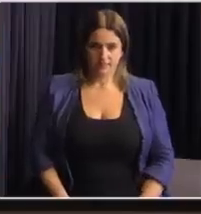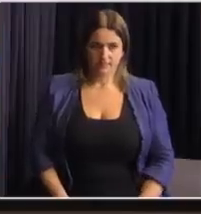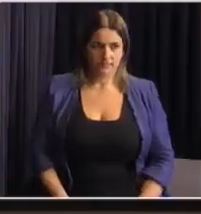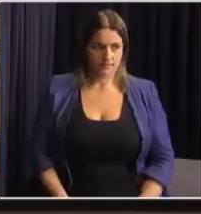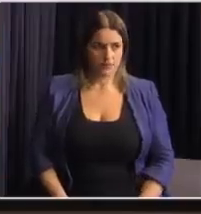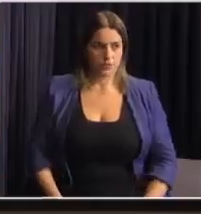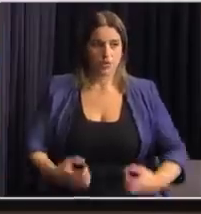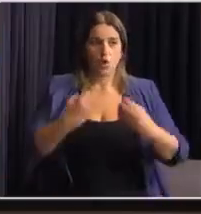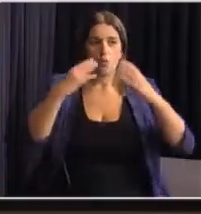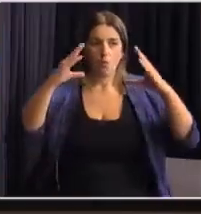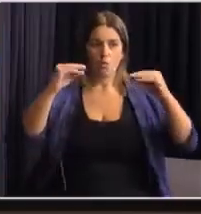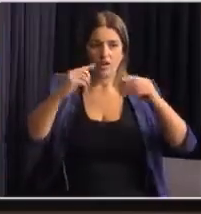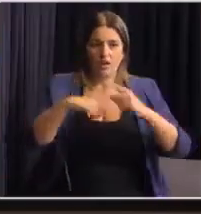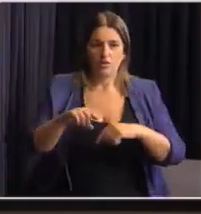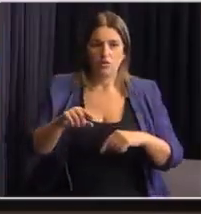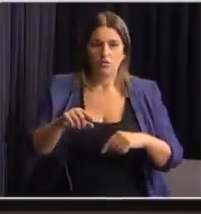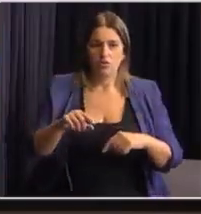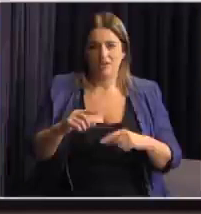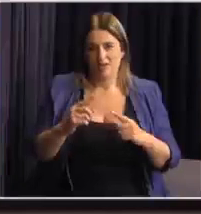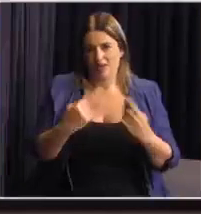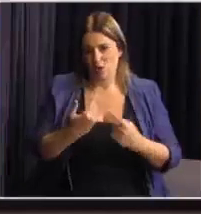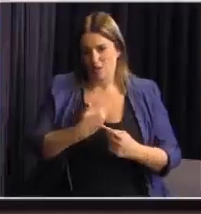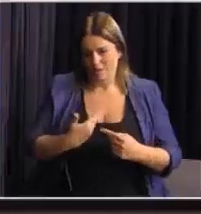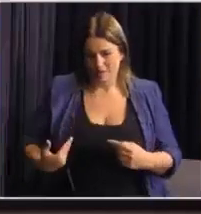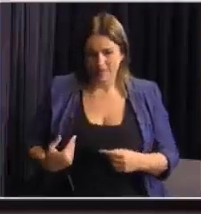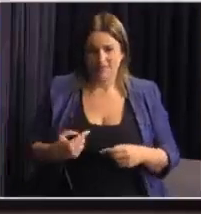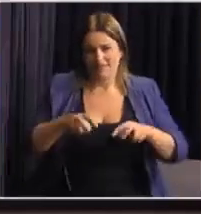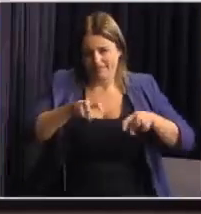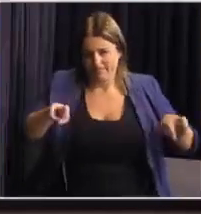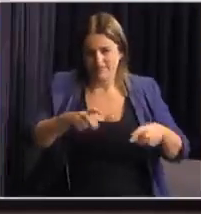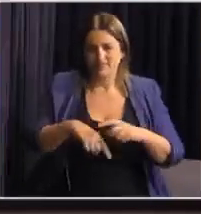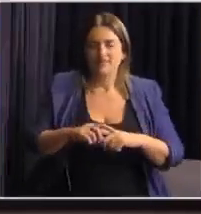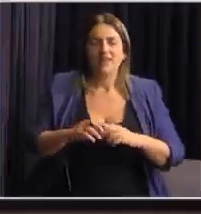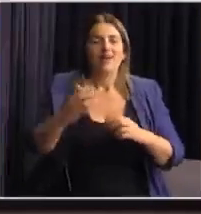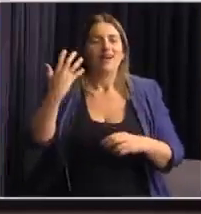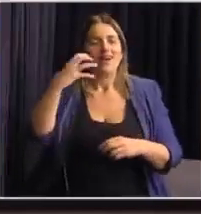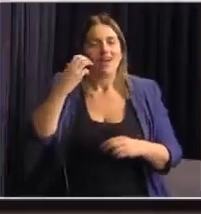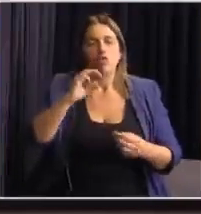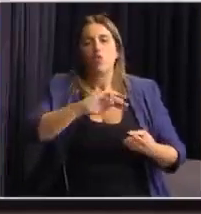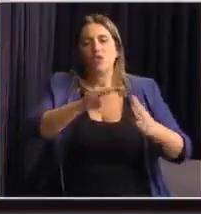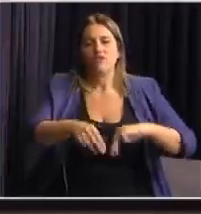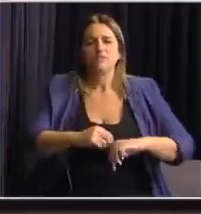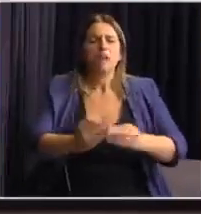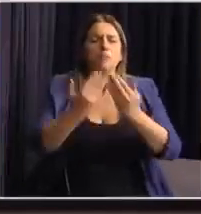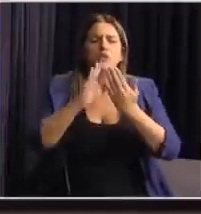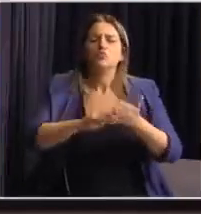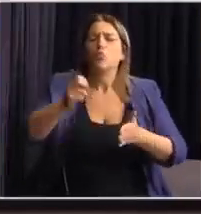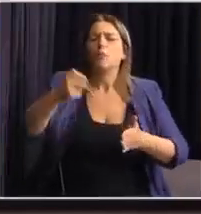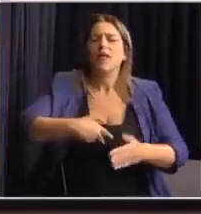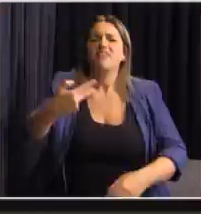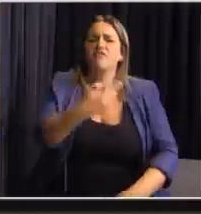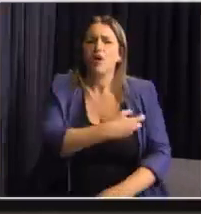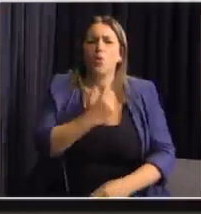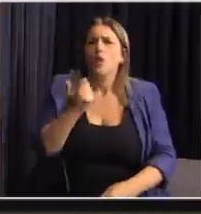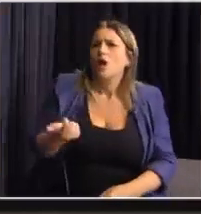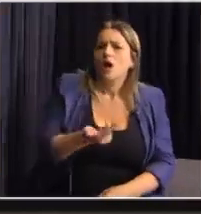Buenas noches, presidente. El resto de la mesa, Matías Garro, de Radio Universal. Le quería consultar con respecto al plan de vacunación y la cantidad de